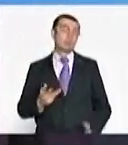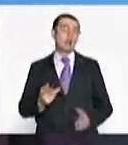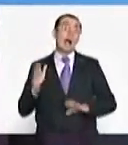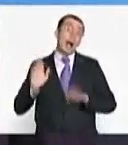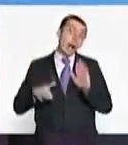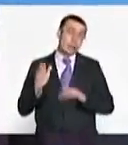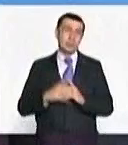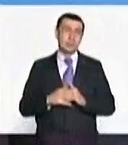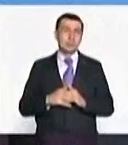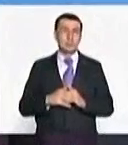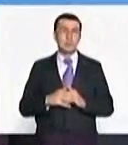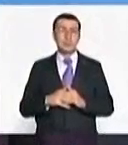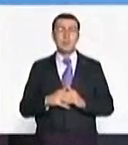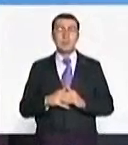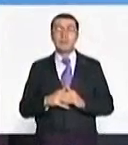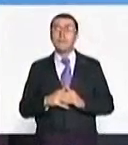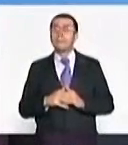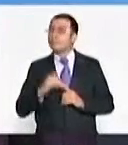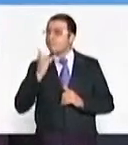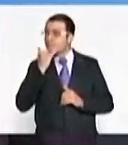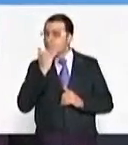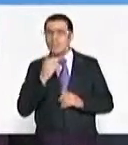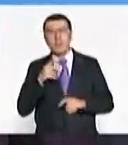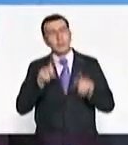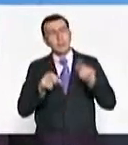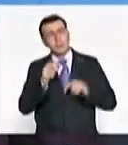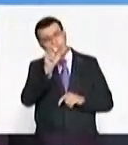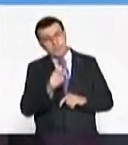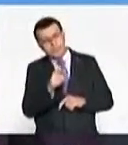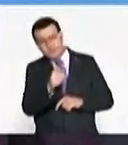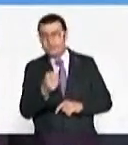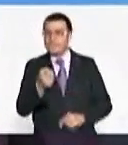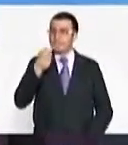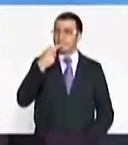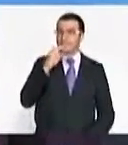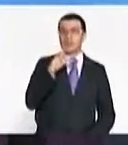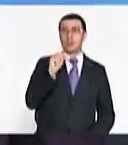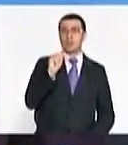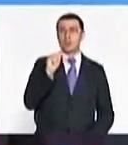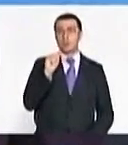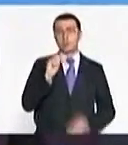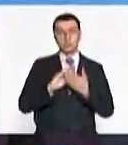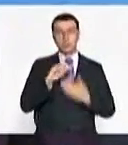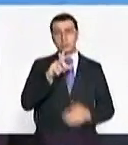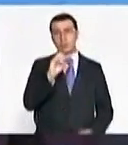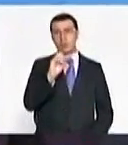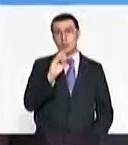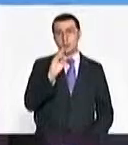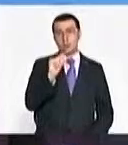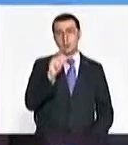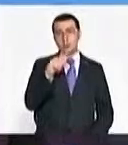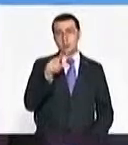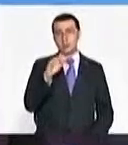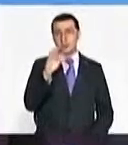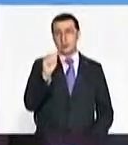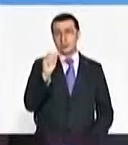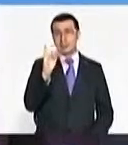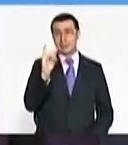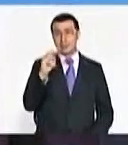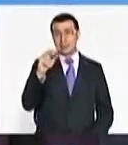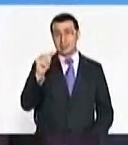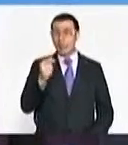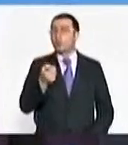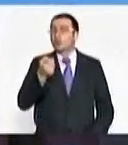una ironía de la vida, doctor. Y es que uno ve al paciente que se toma la lovastatina para bajar el colesterol y se la baja con una hamburguesa o se la baja con una